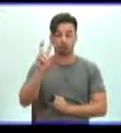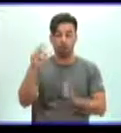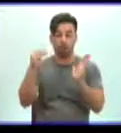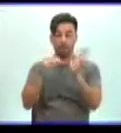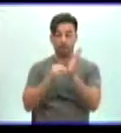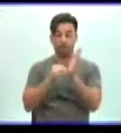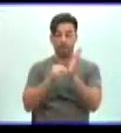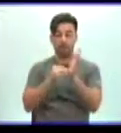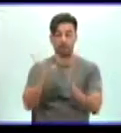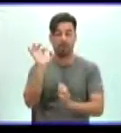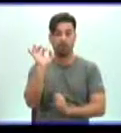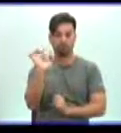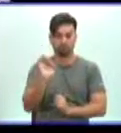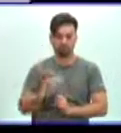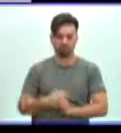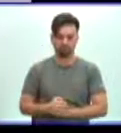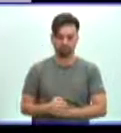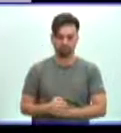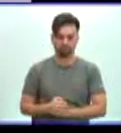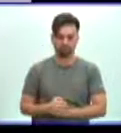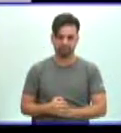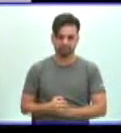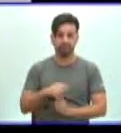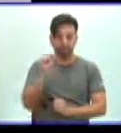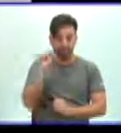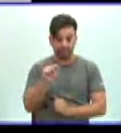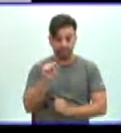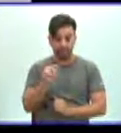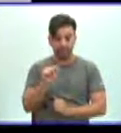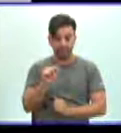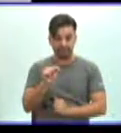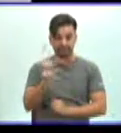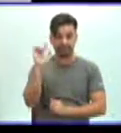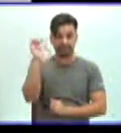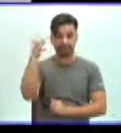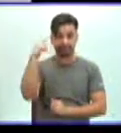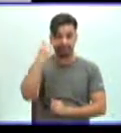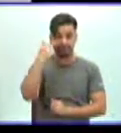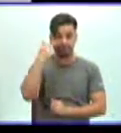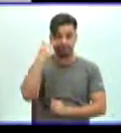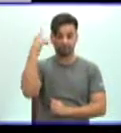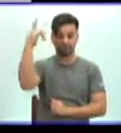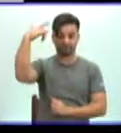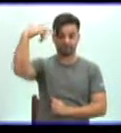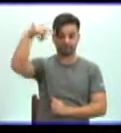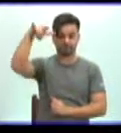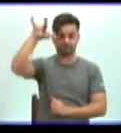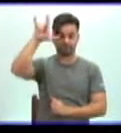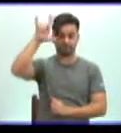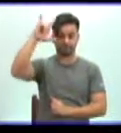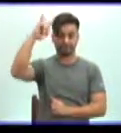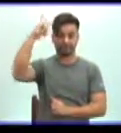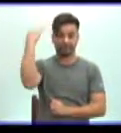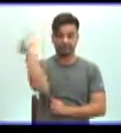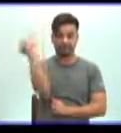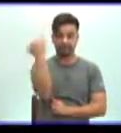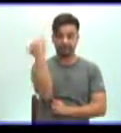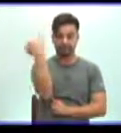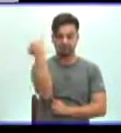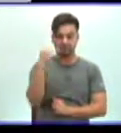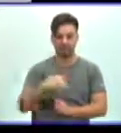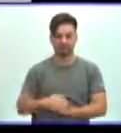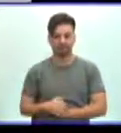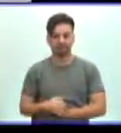centígrados. En la termosfera orbita la Estación Espacial Internacional. En esta capa se